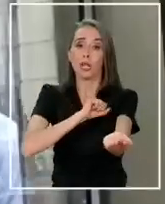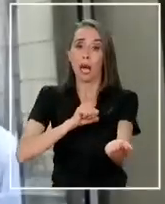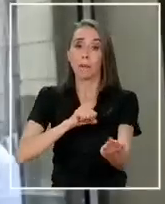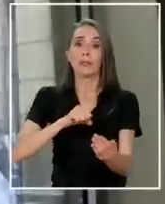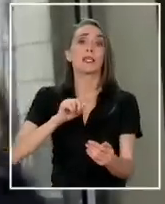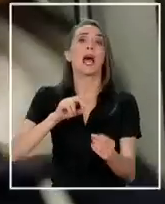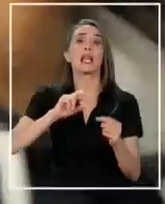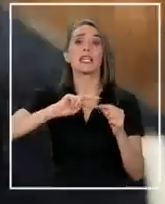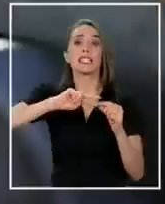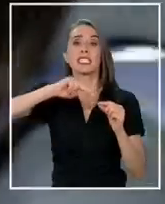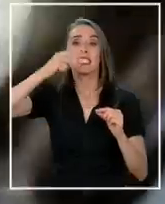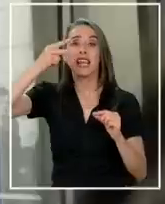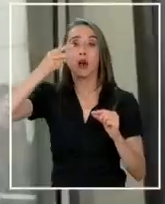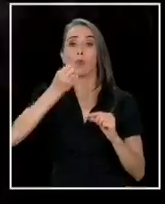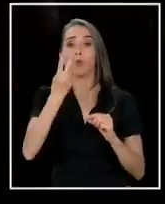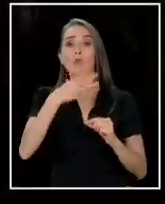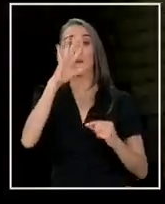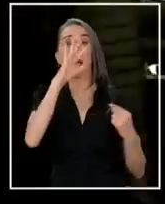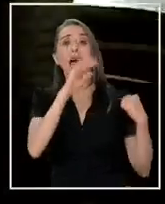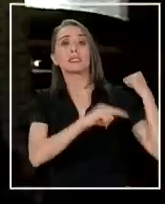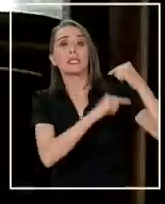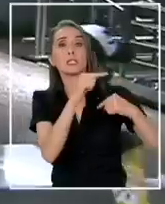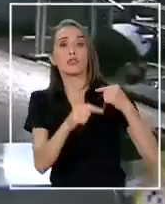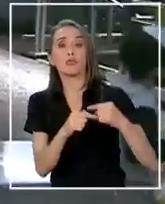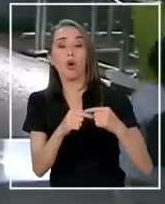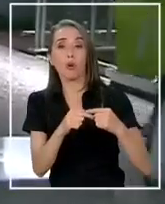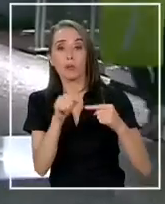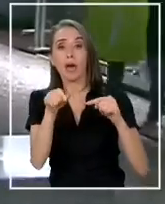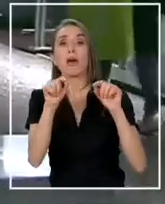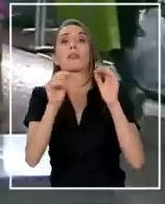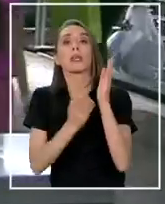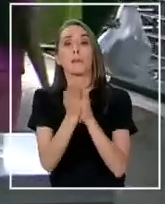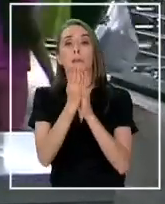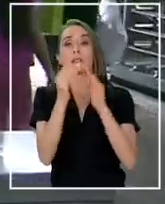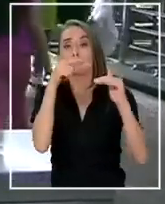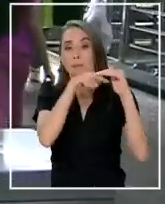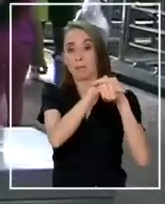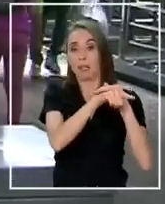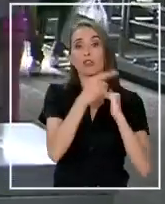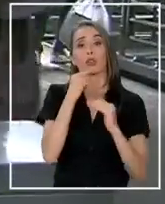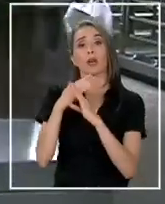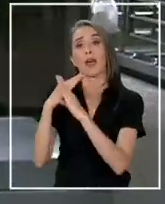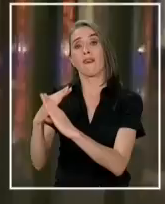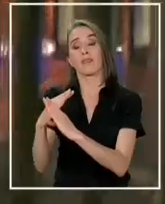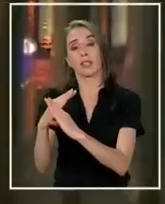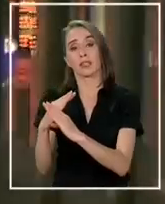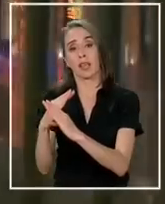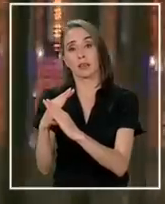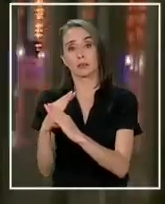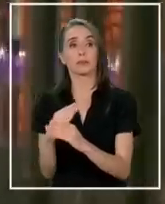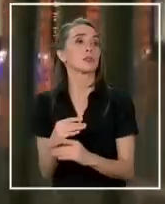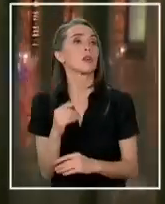alta en la historia del sistema panorama que se viene no ocurre en metro se busca evitar